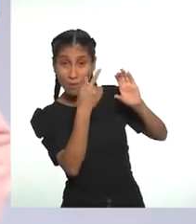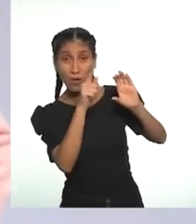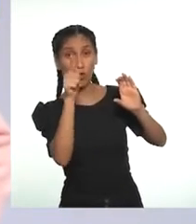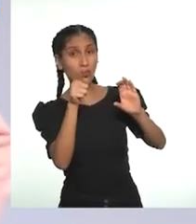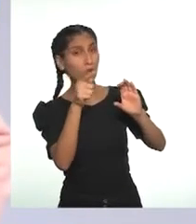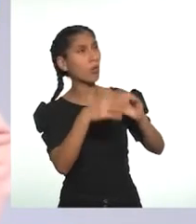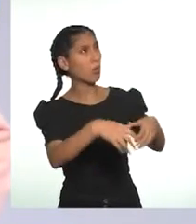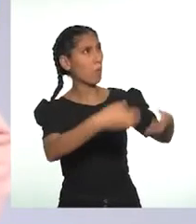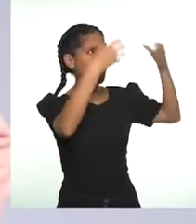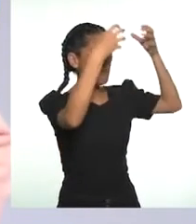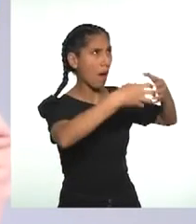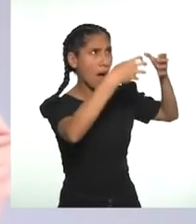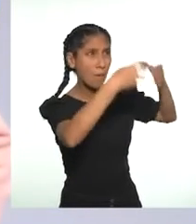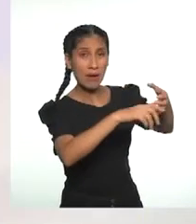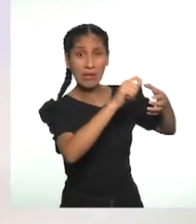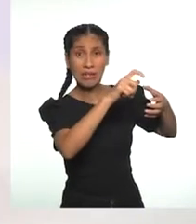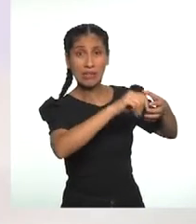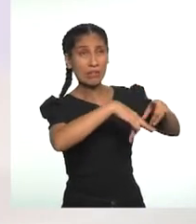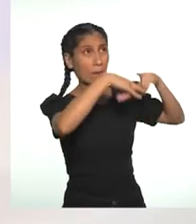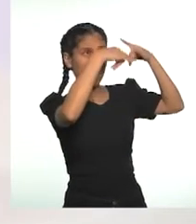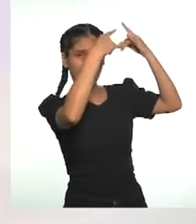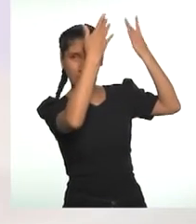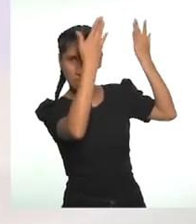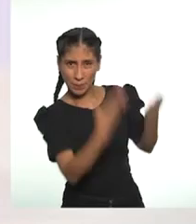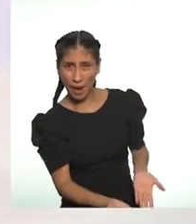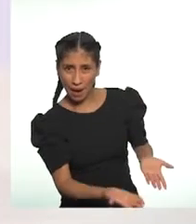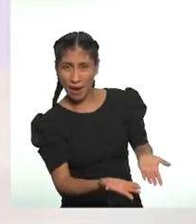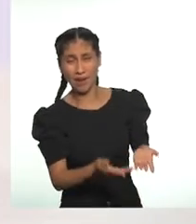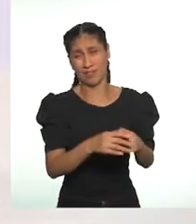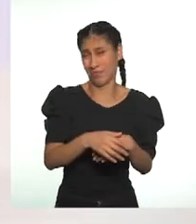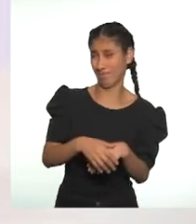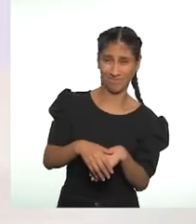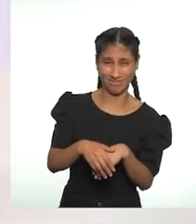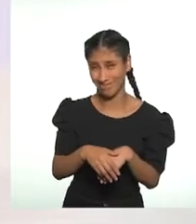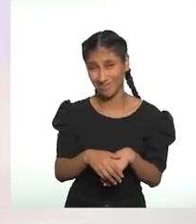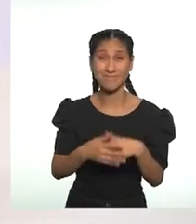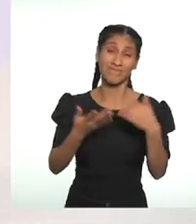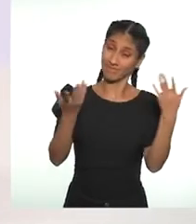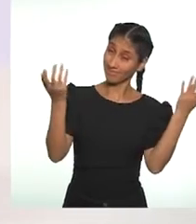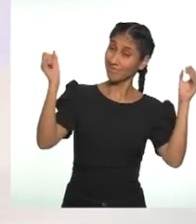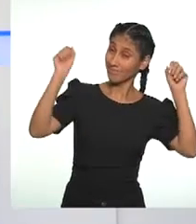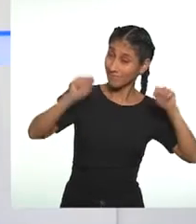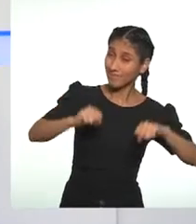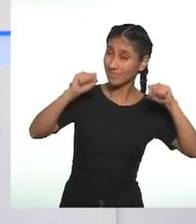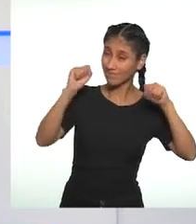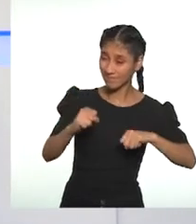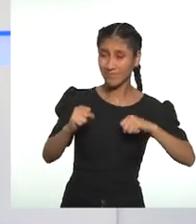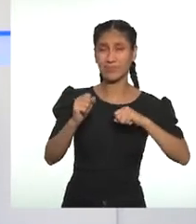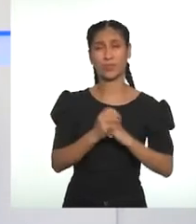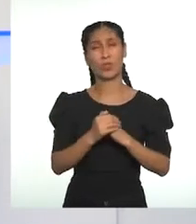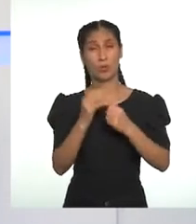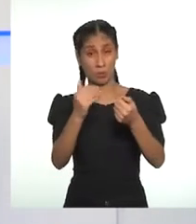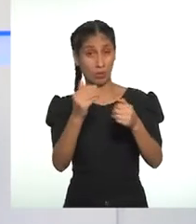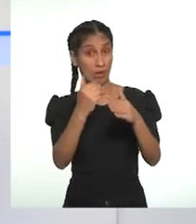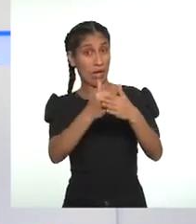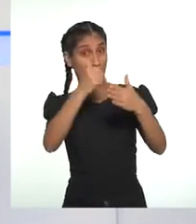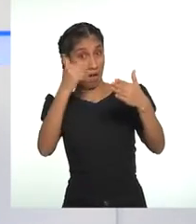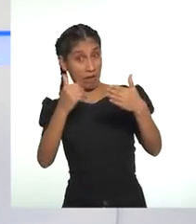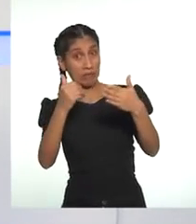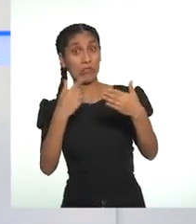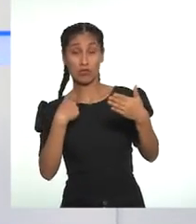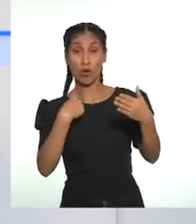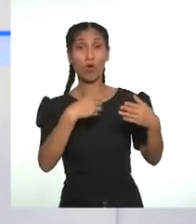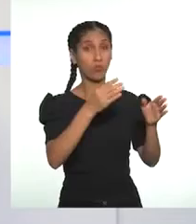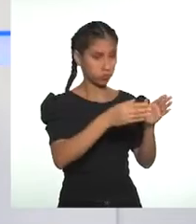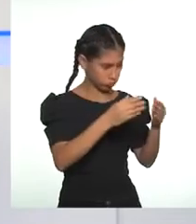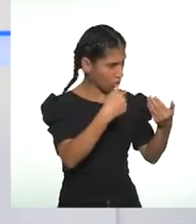quisiste ponerlas sin leer el manual y casi se te terminan cayendo. Pues sí, definitivamente las